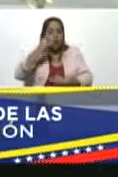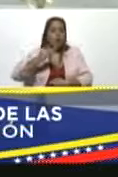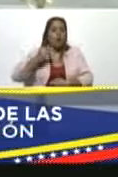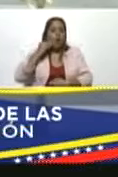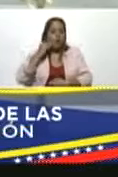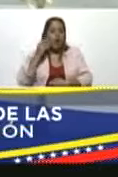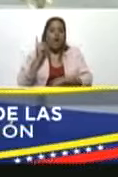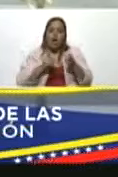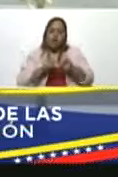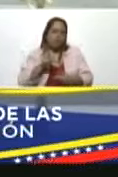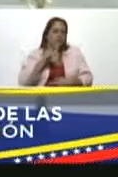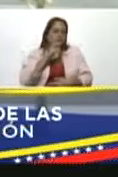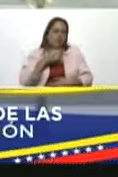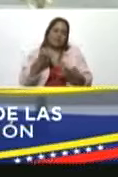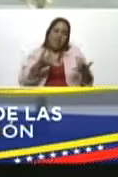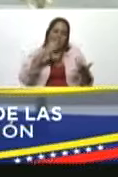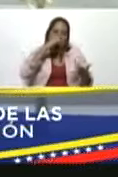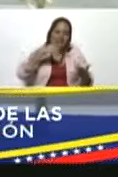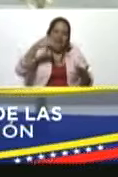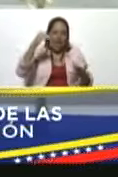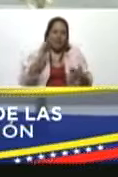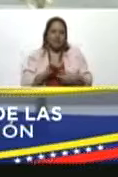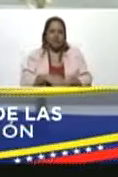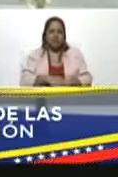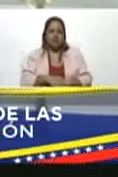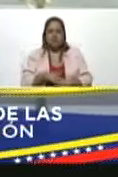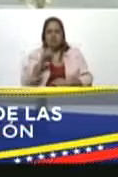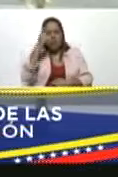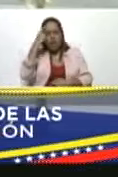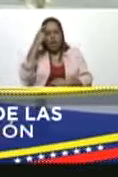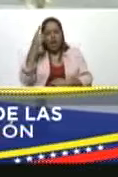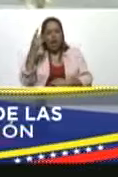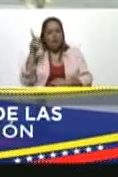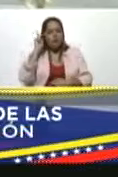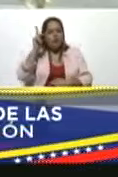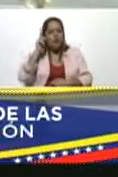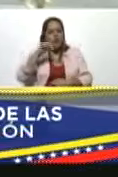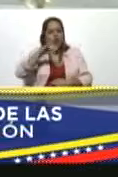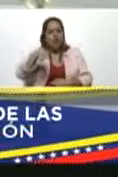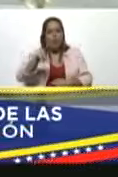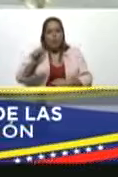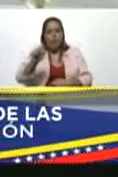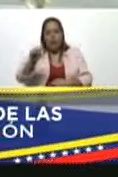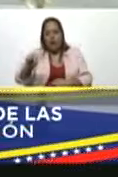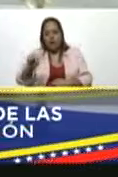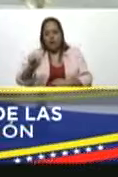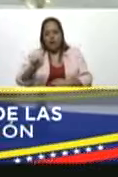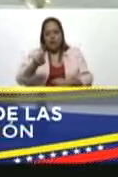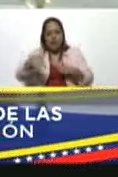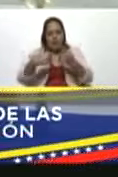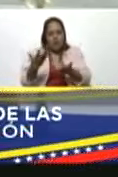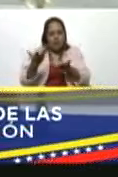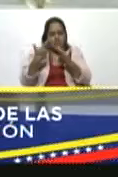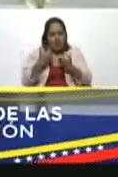jóvenes, algunos no tan jóvenes, no sé si por ahí está el profesor Juan Torrealba, y Juan Torrealba me contaba que